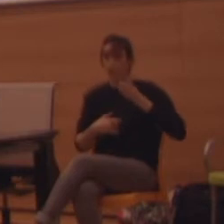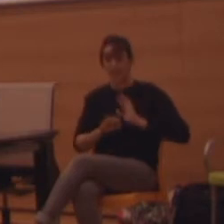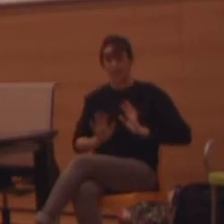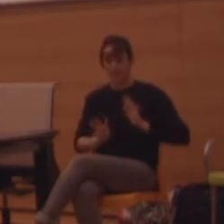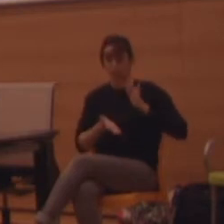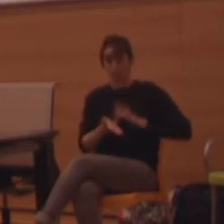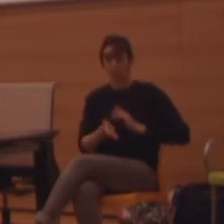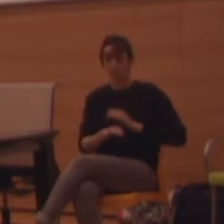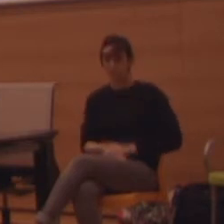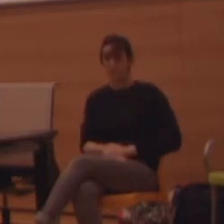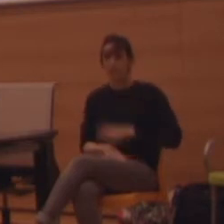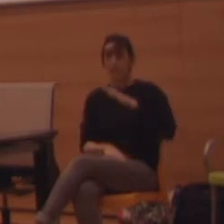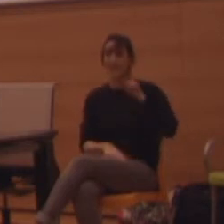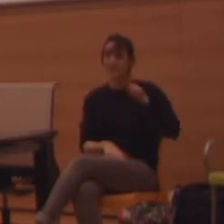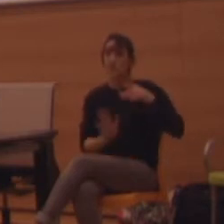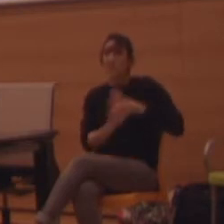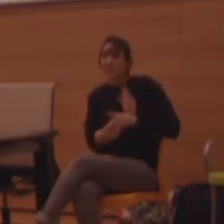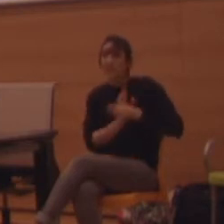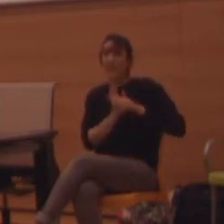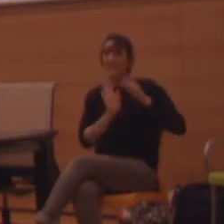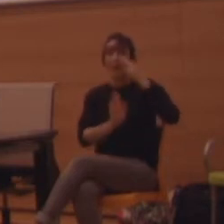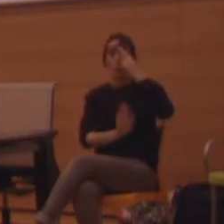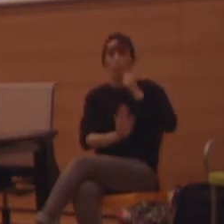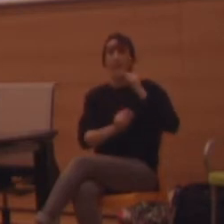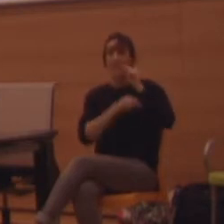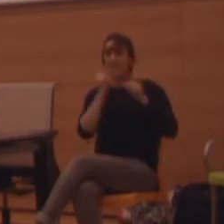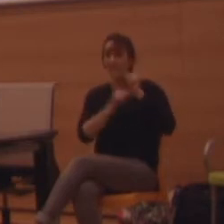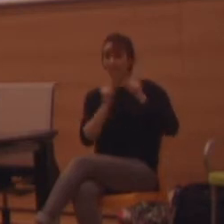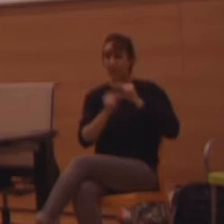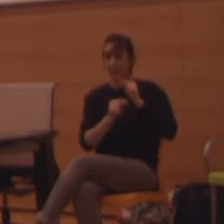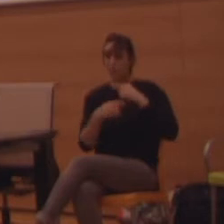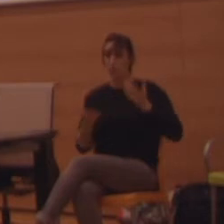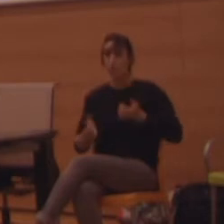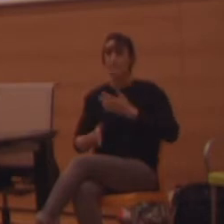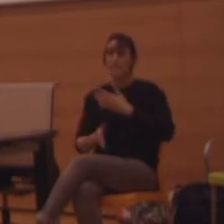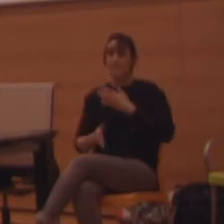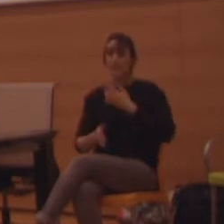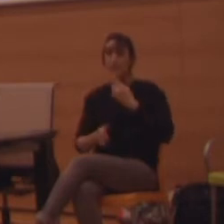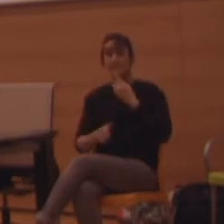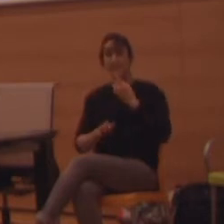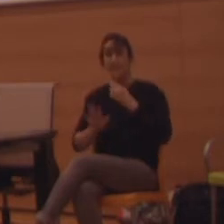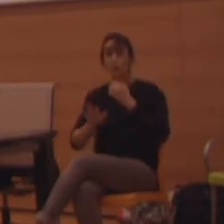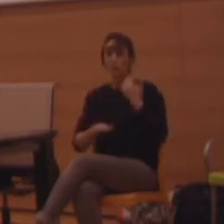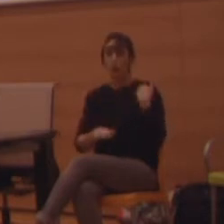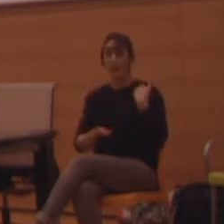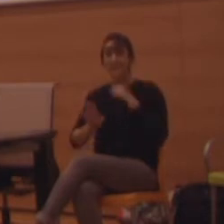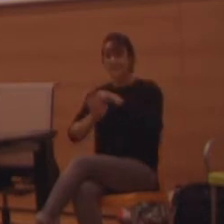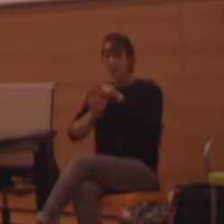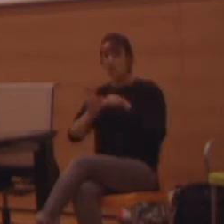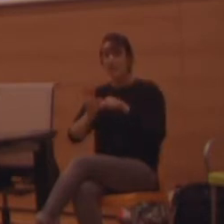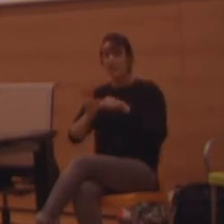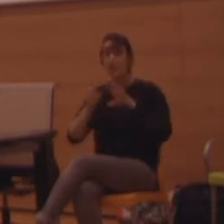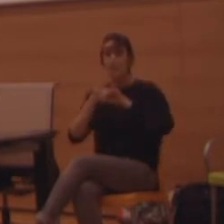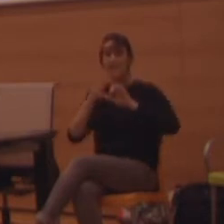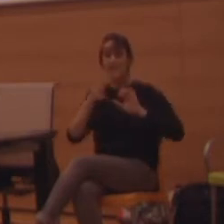está infectado. Vamos a tener, como decía, los dedos antes estos en forma de salchicha, que quiere